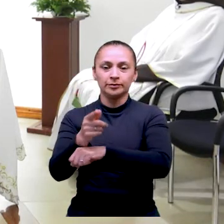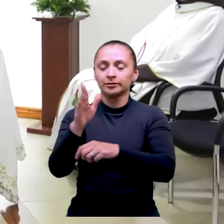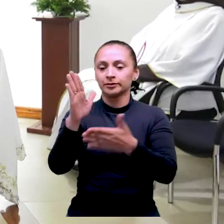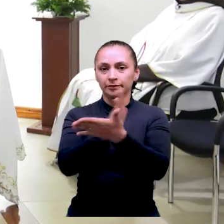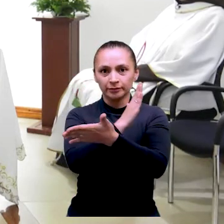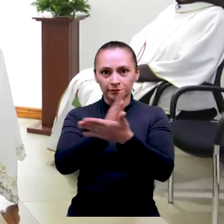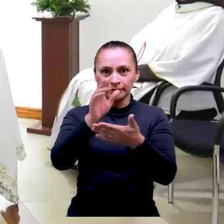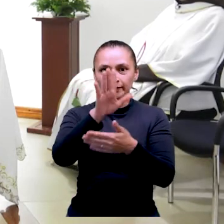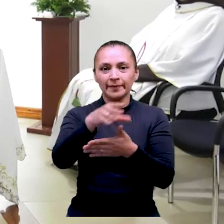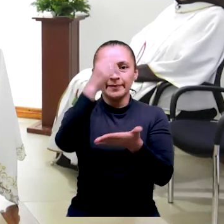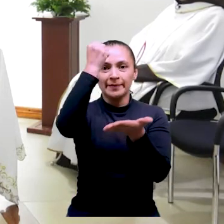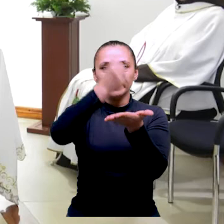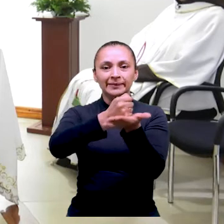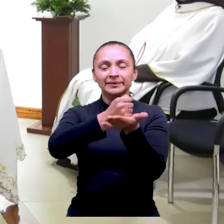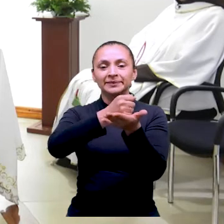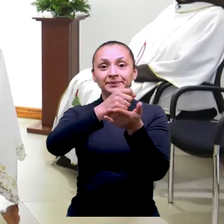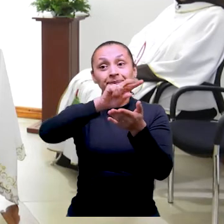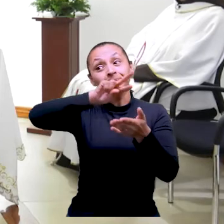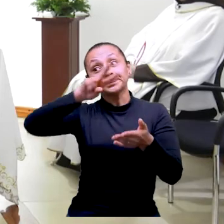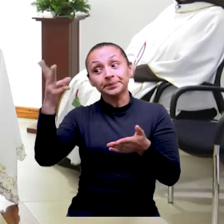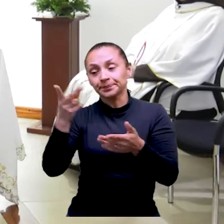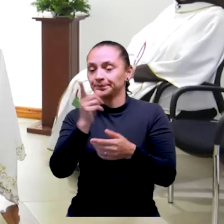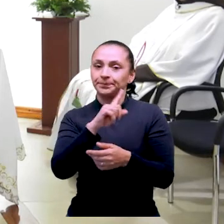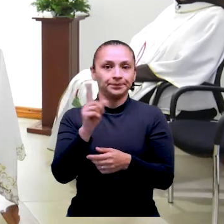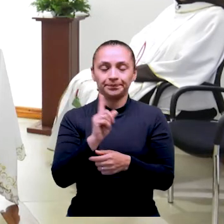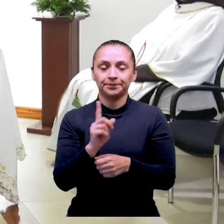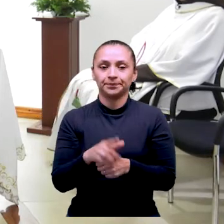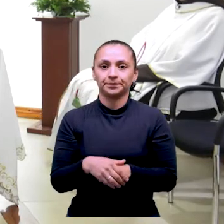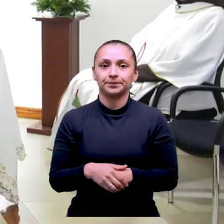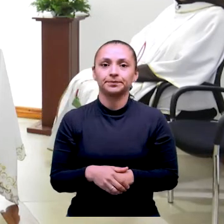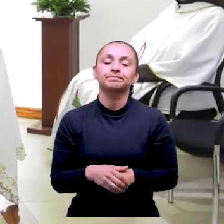fuera de lo indispensable